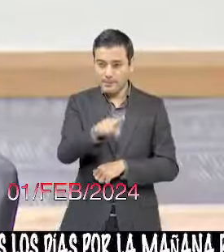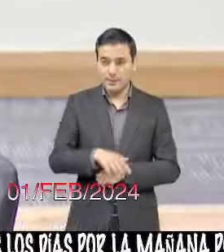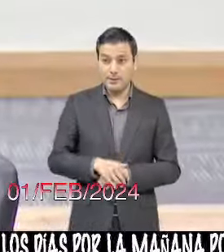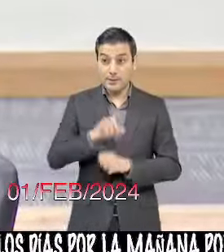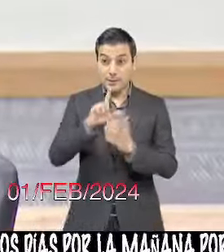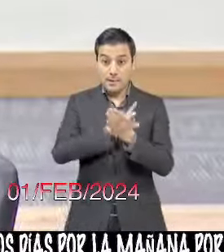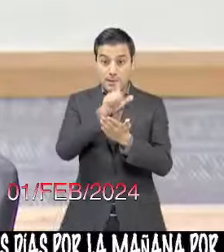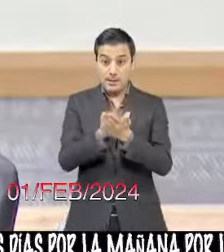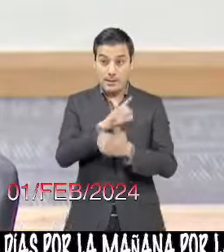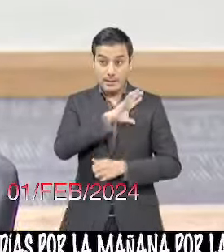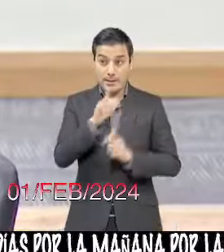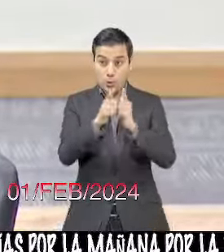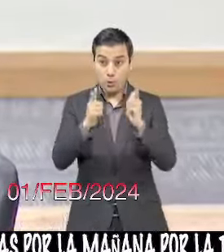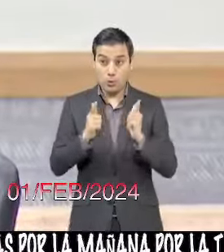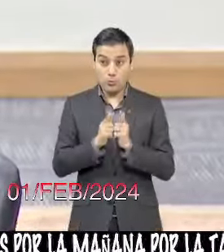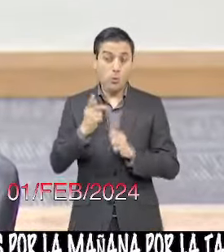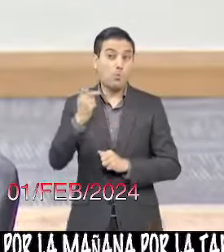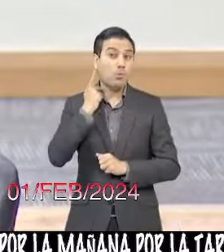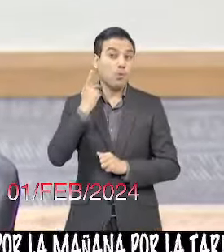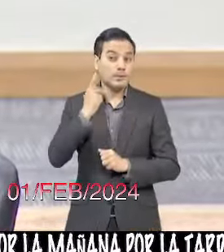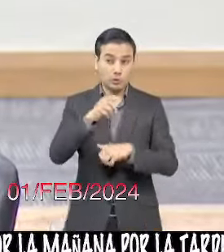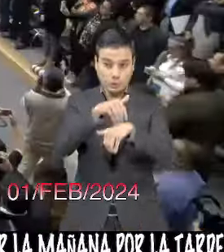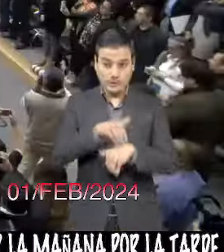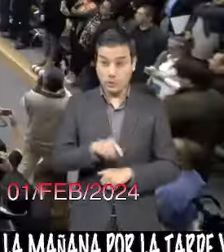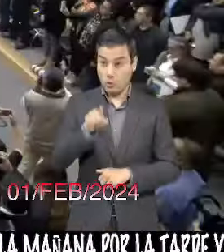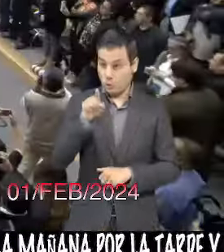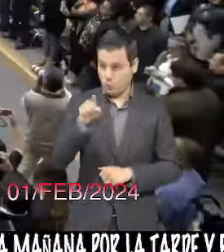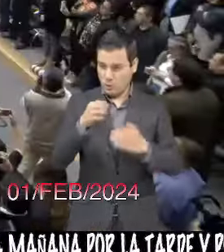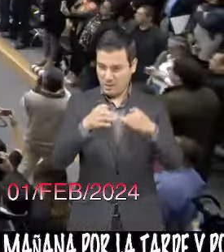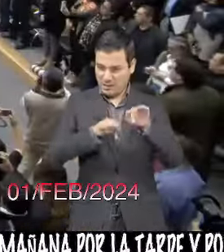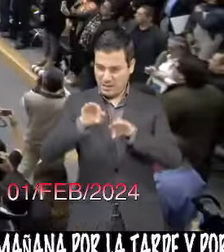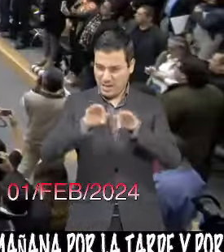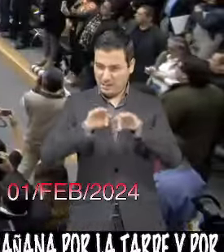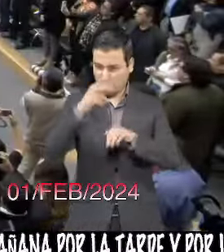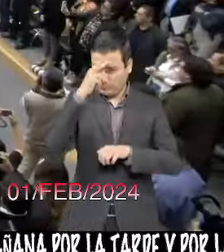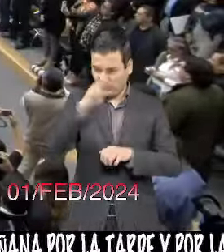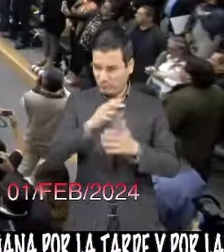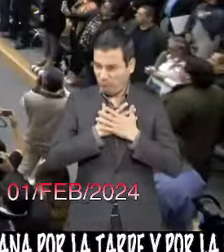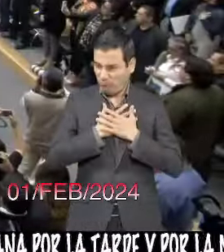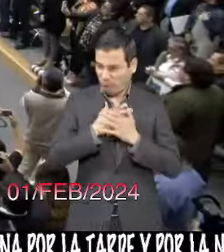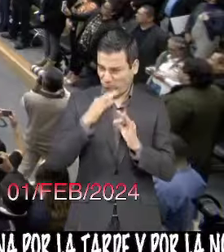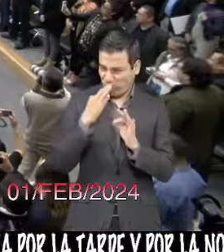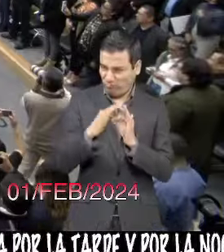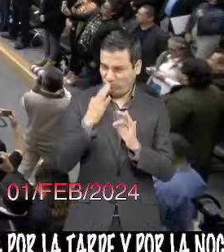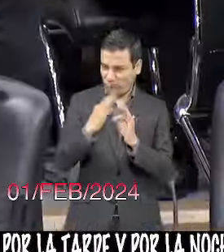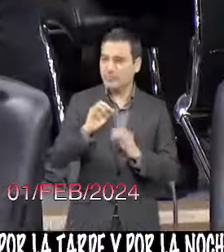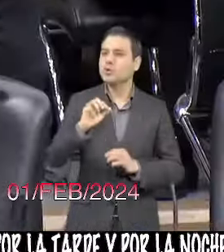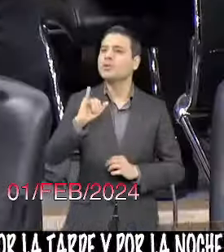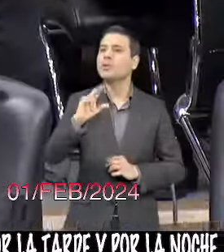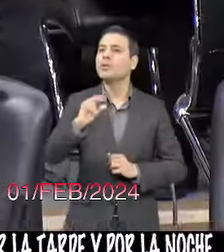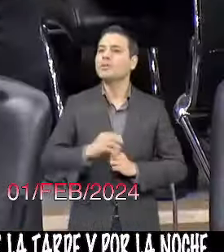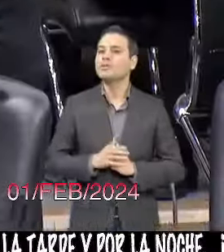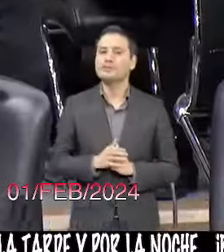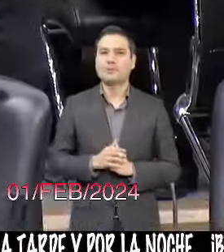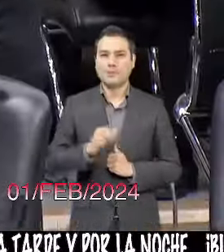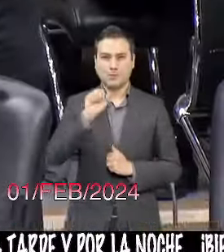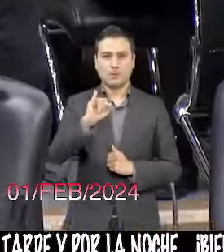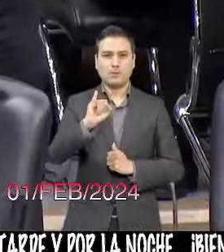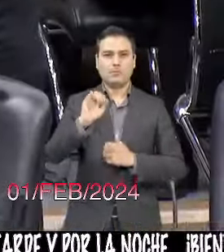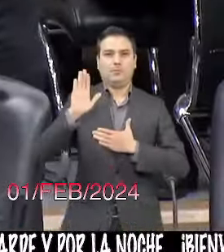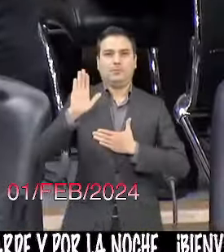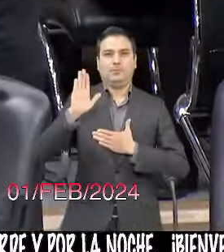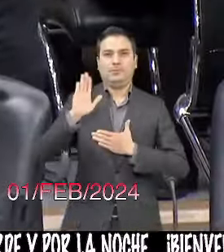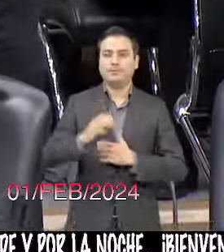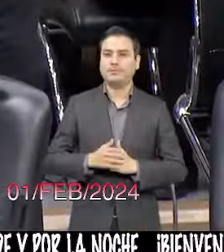Ley General de Partidos Políticos y desempeñar leal y patrióticamente la función que se le ha encomendado? Sí,